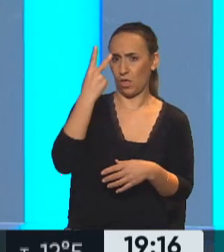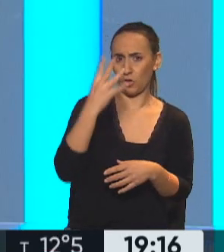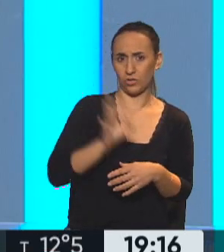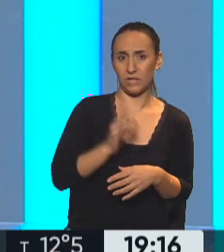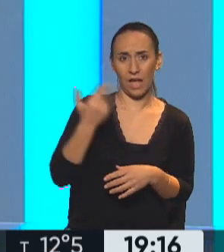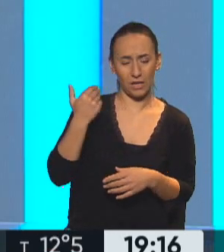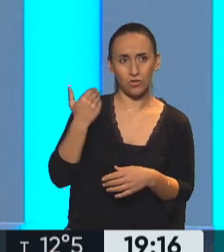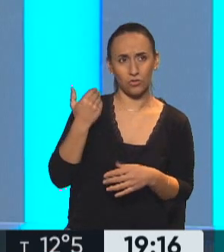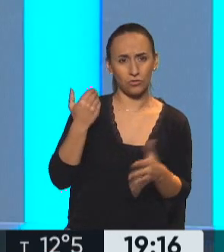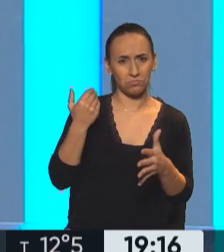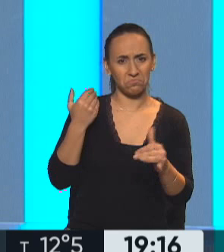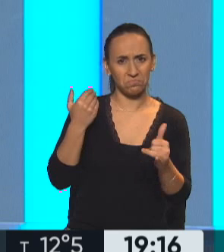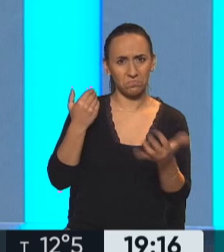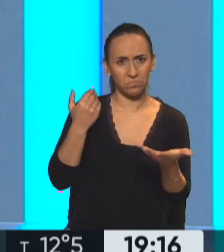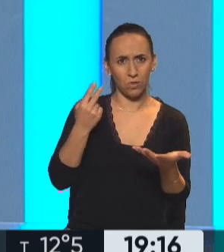años,